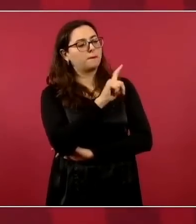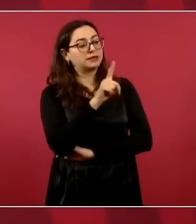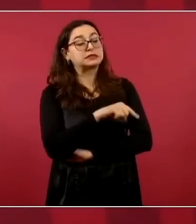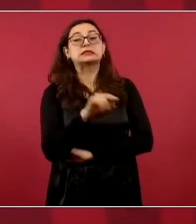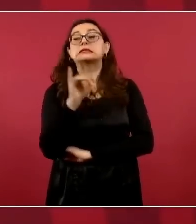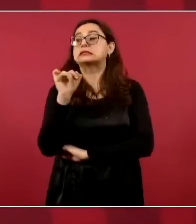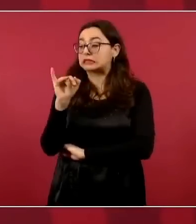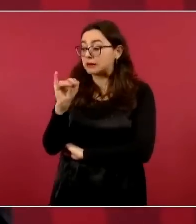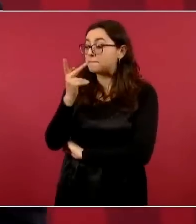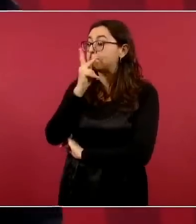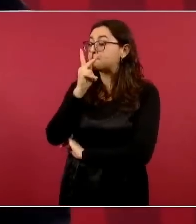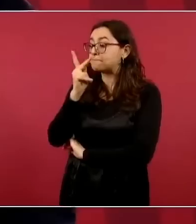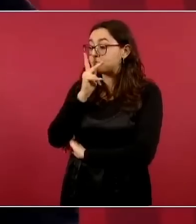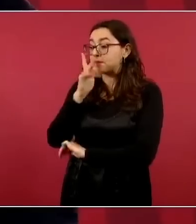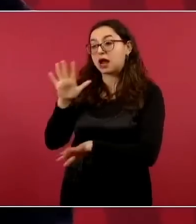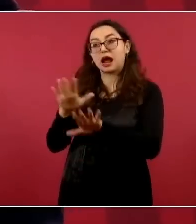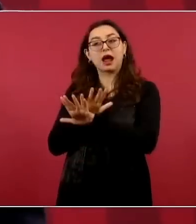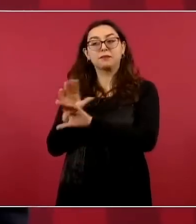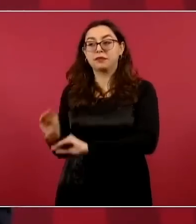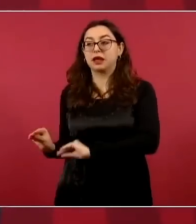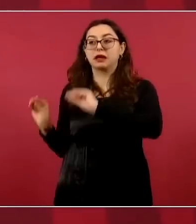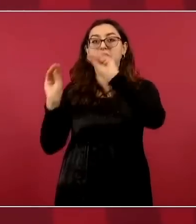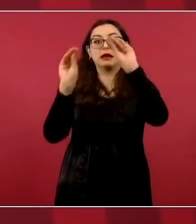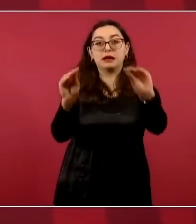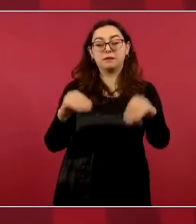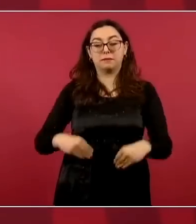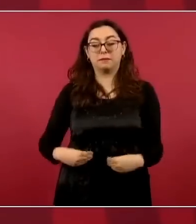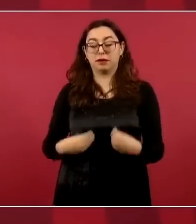Y se volvió español.